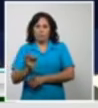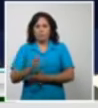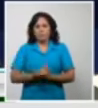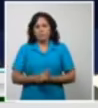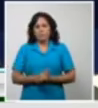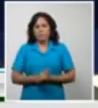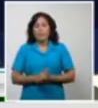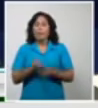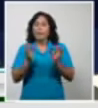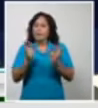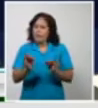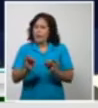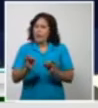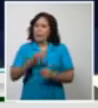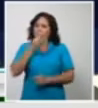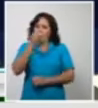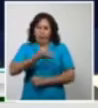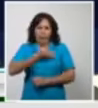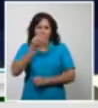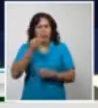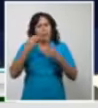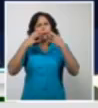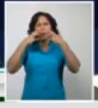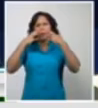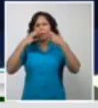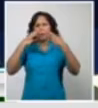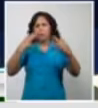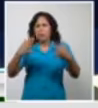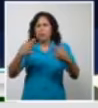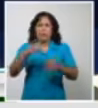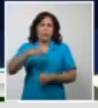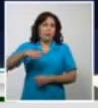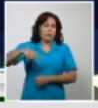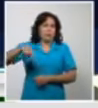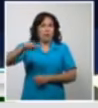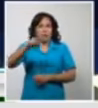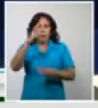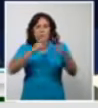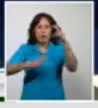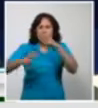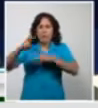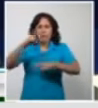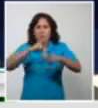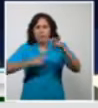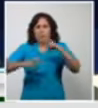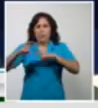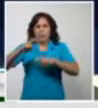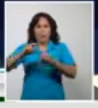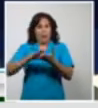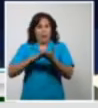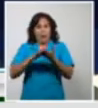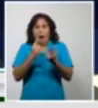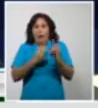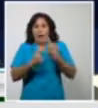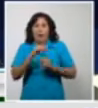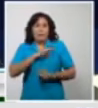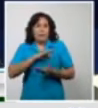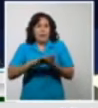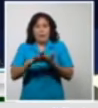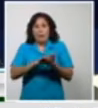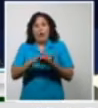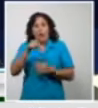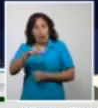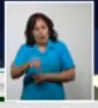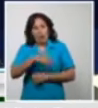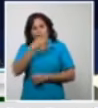Siempre resaltamos el valor que tiene de estudiar casos que no tengan nada, y en eso vamos a explicar